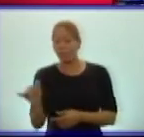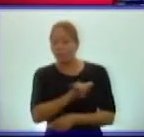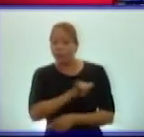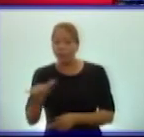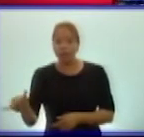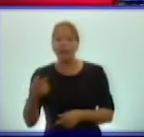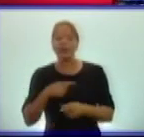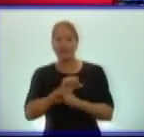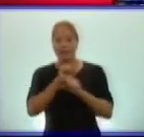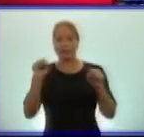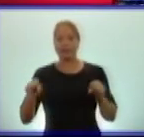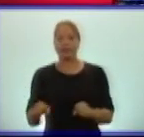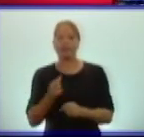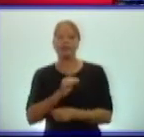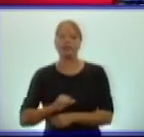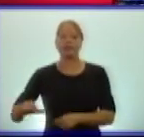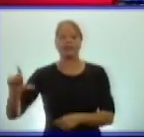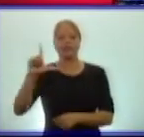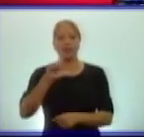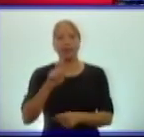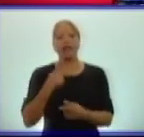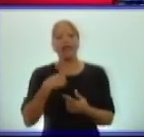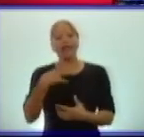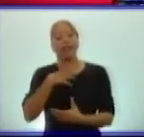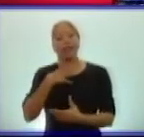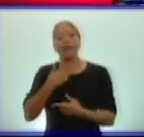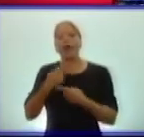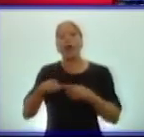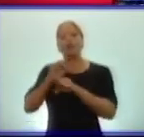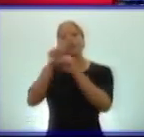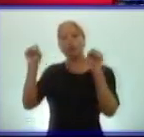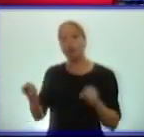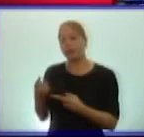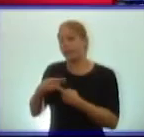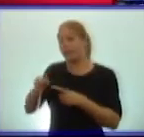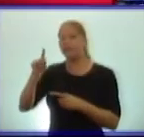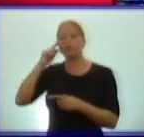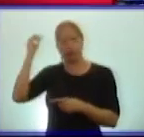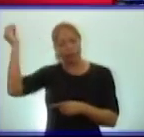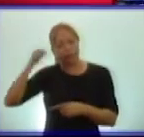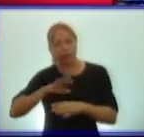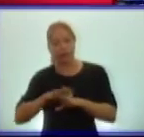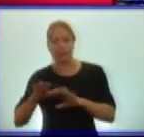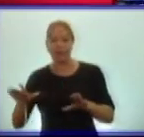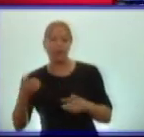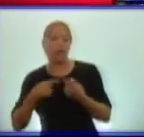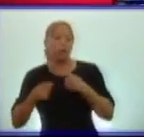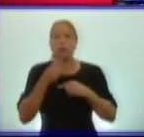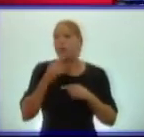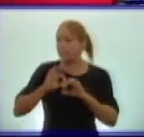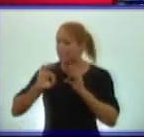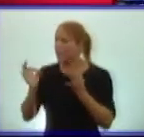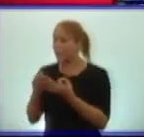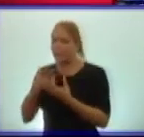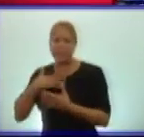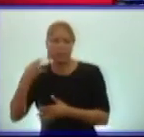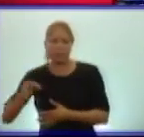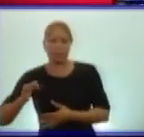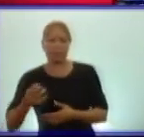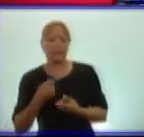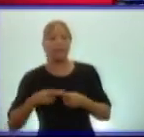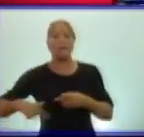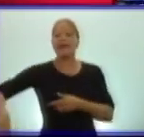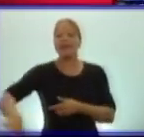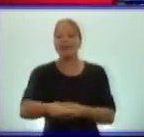en este sistema social. Tenían otras posibilidades que ustedes los conocen. Podían tener familia, claro. Tenían